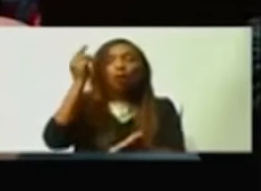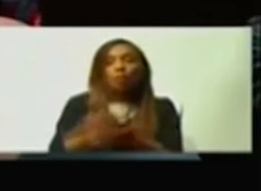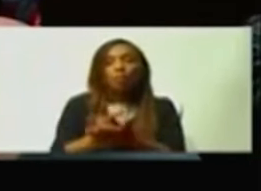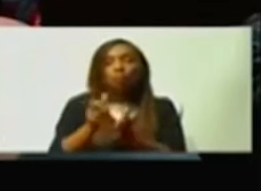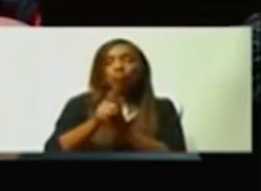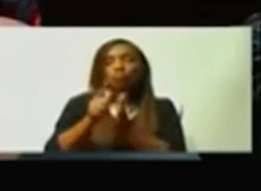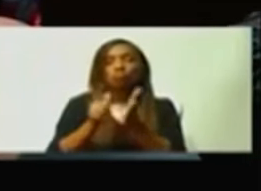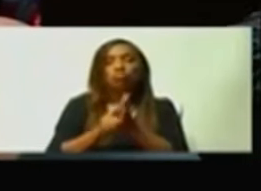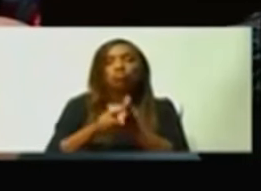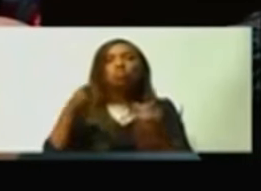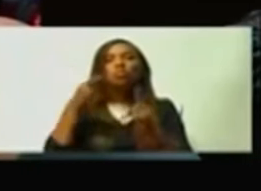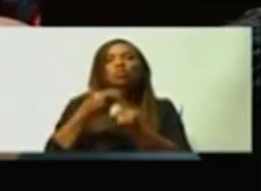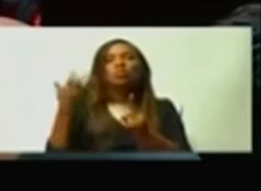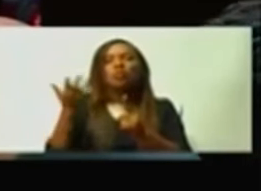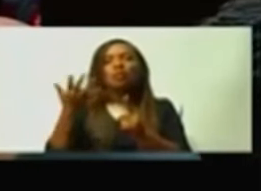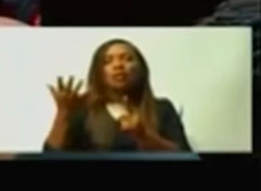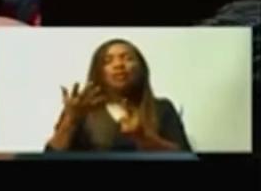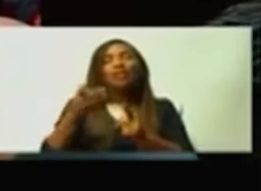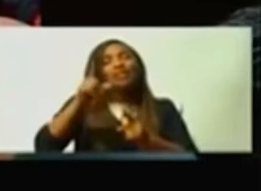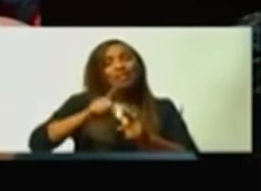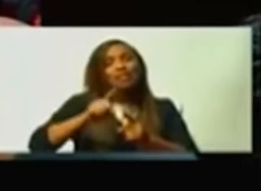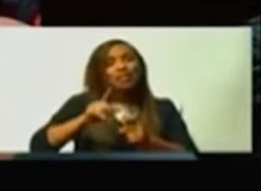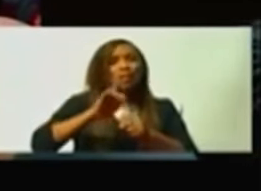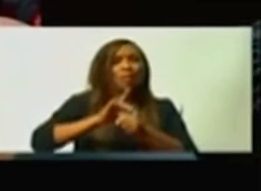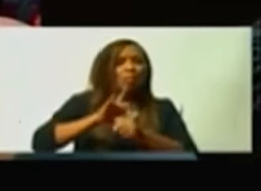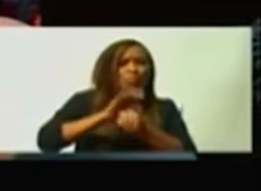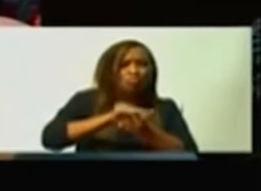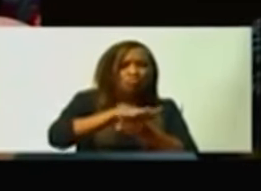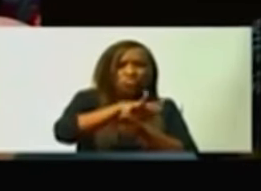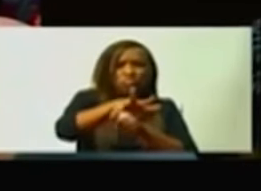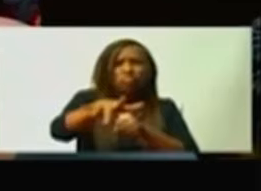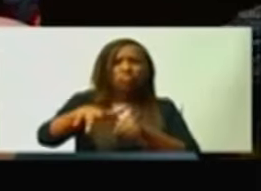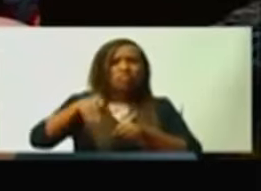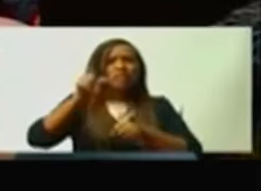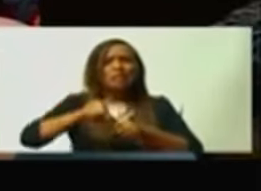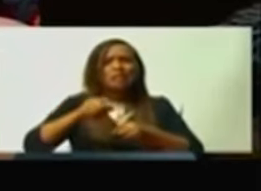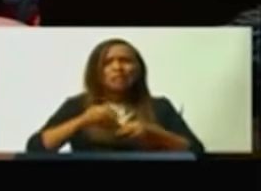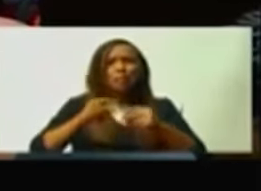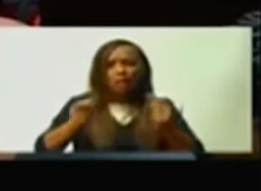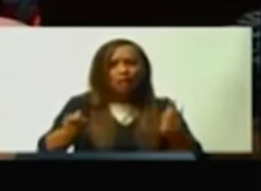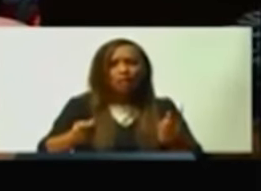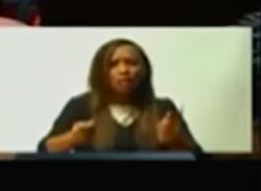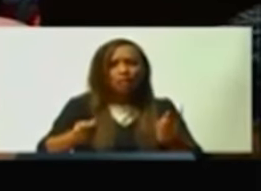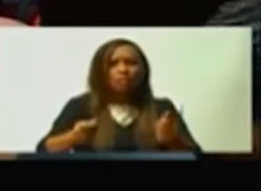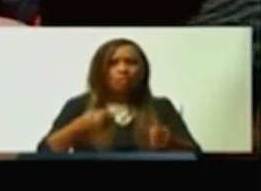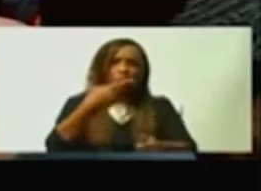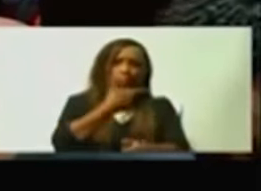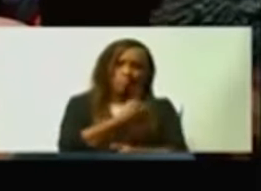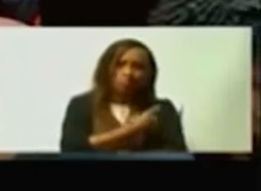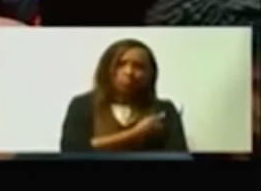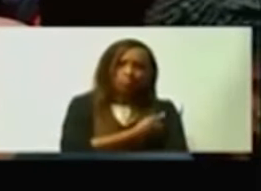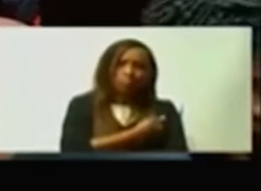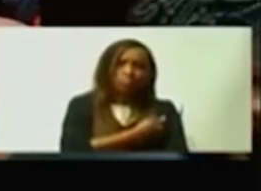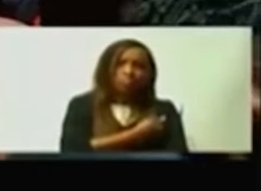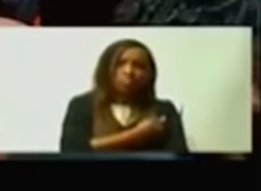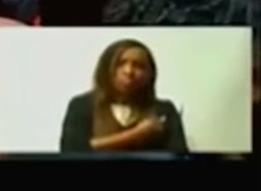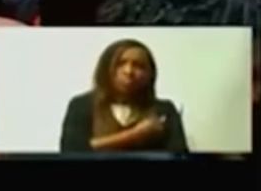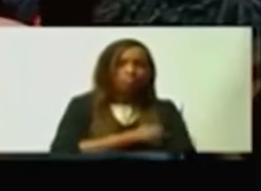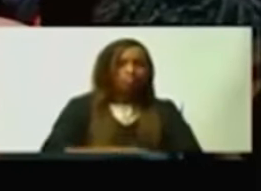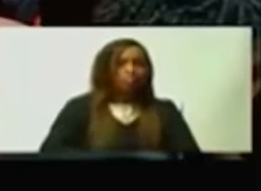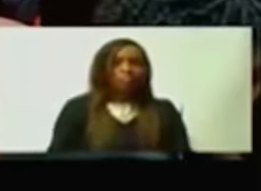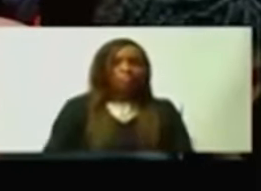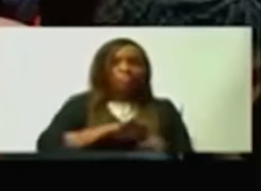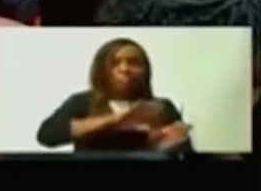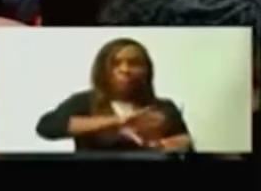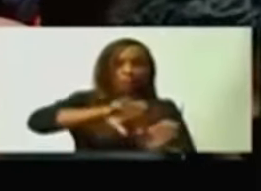mandaron otro proyecto de ley para también flexibilizar la aplicación de la ley de compra y contrataciones